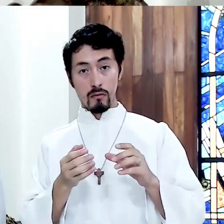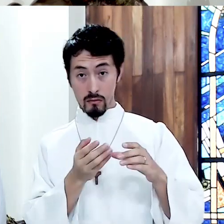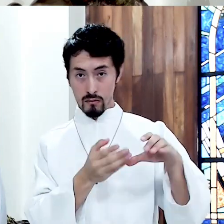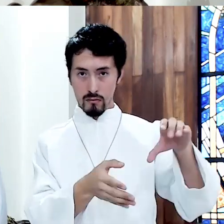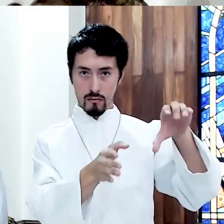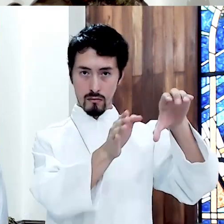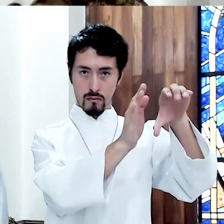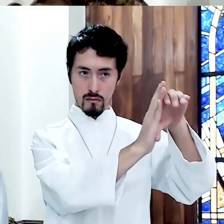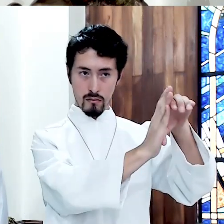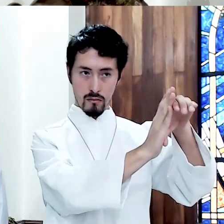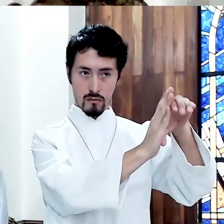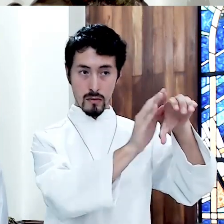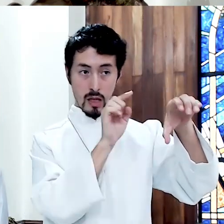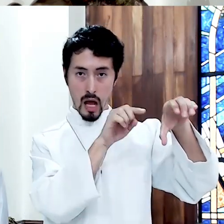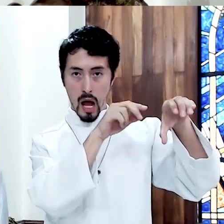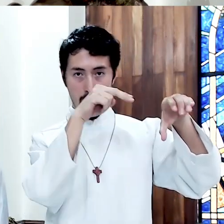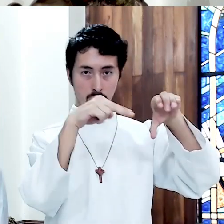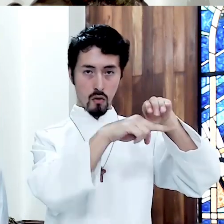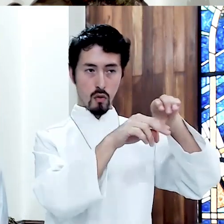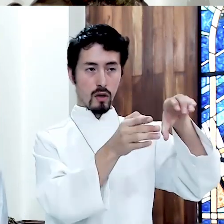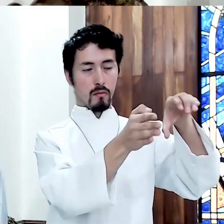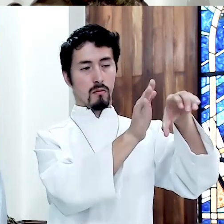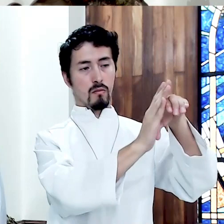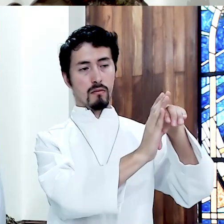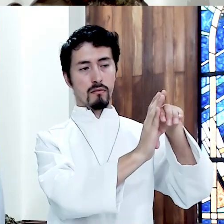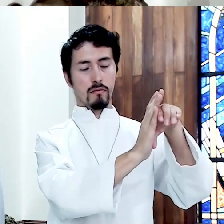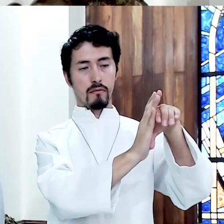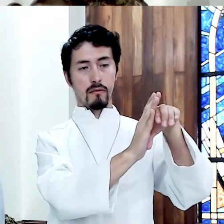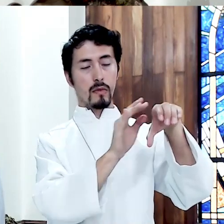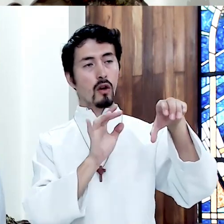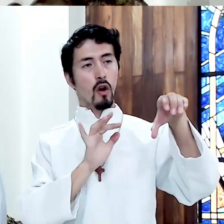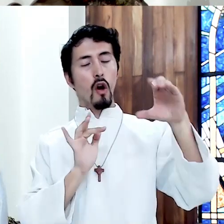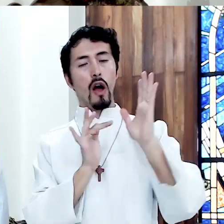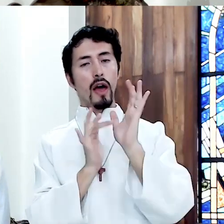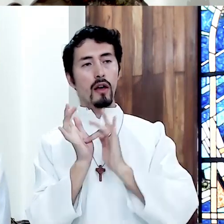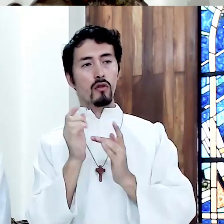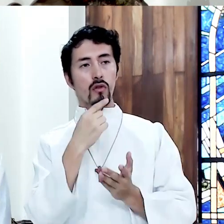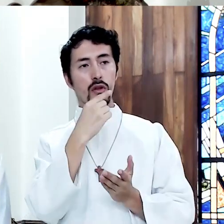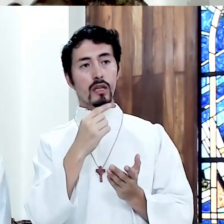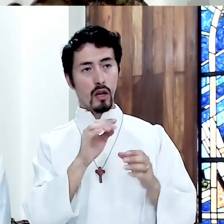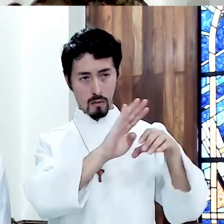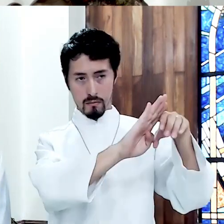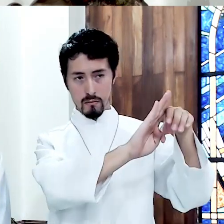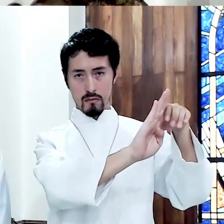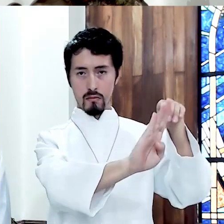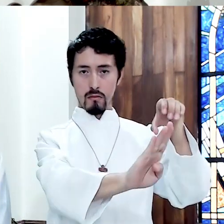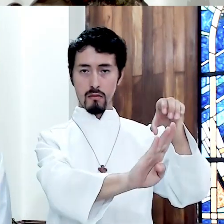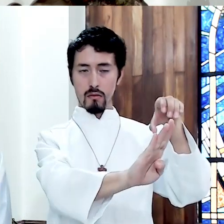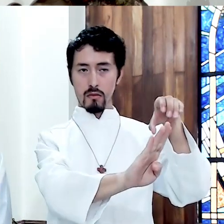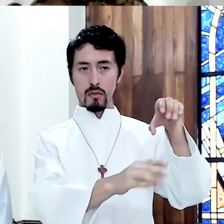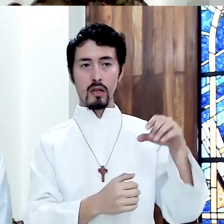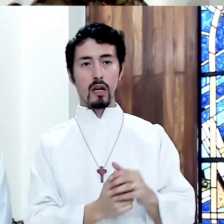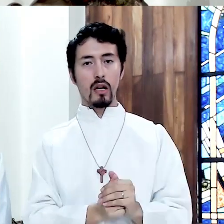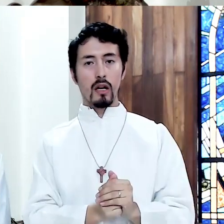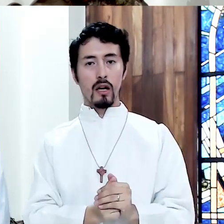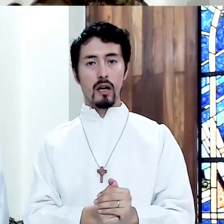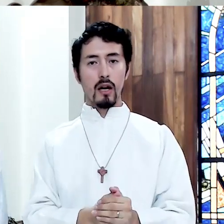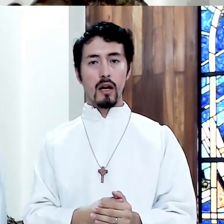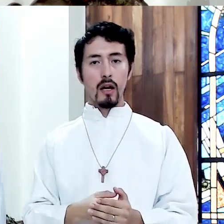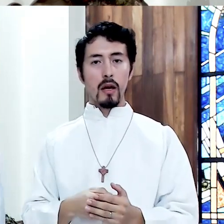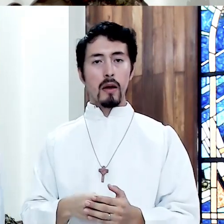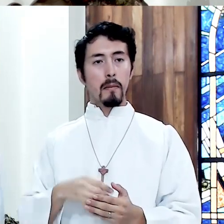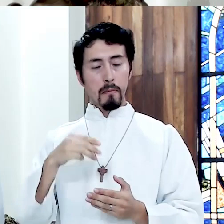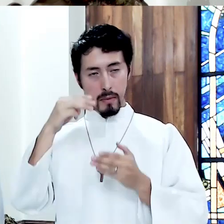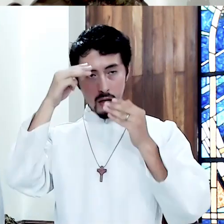losa. Entonces dijo Jesús, quiten la losa. Pero Marta, la